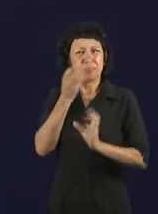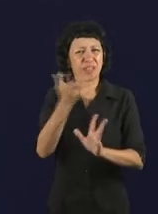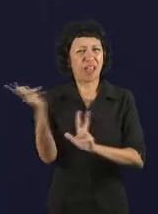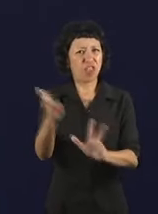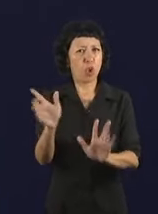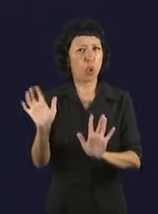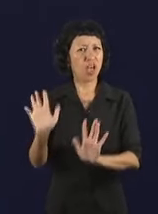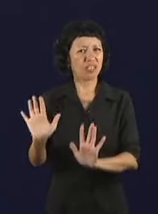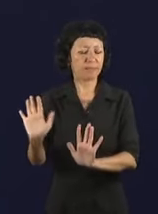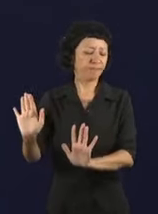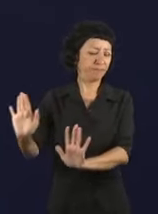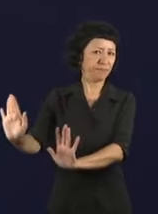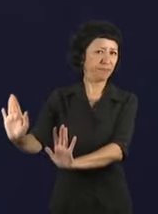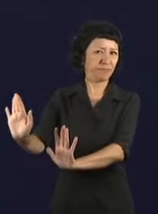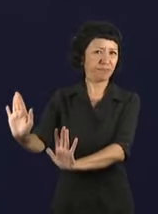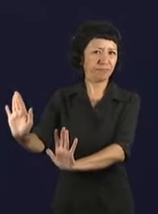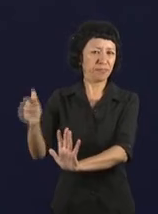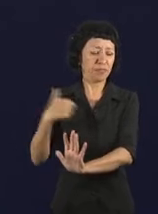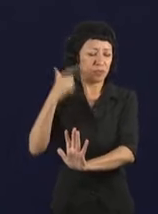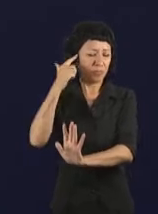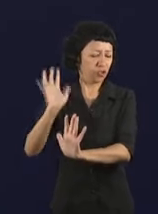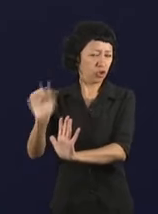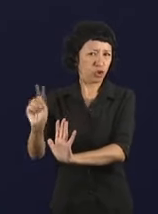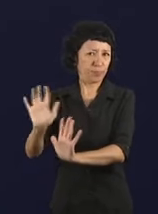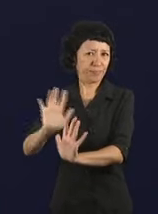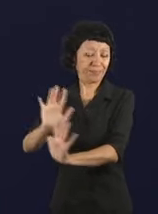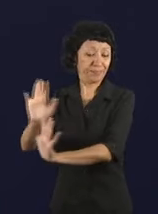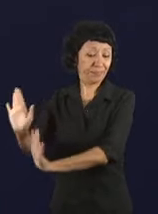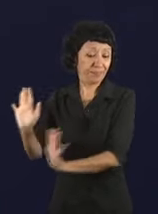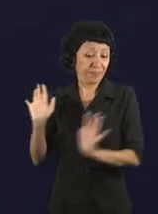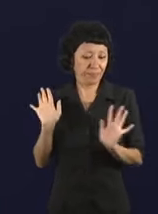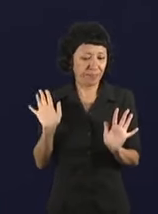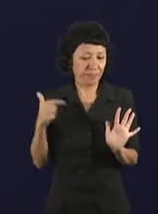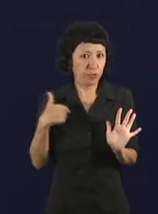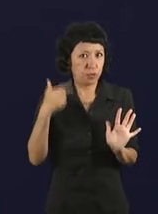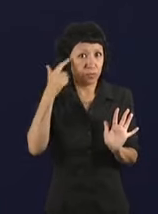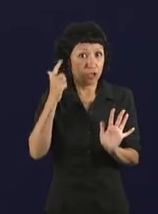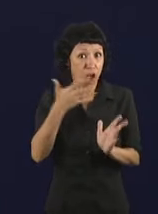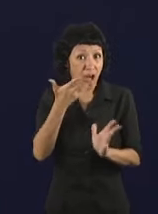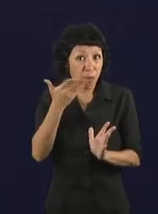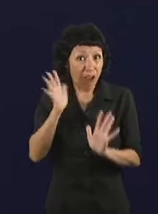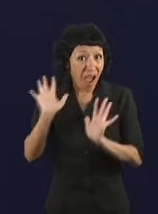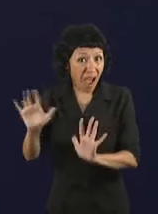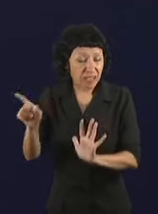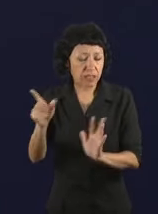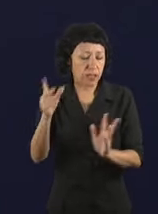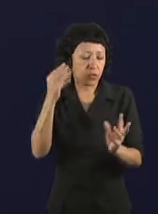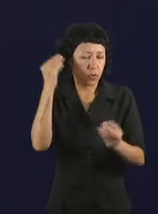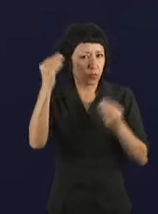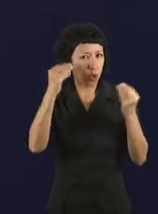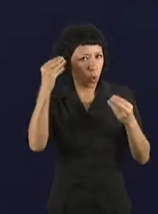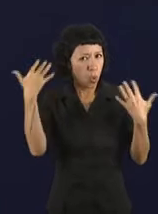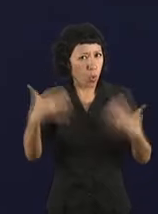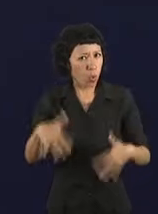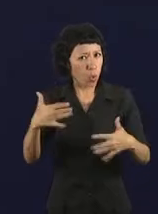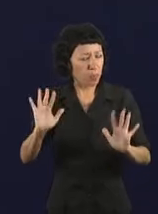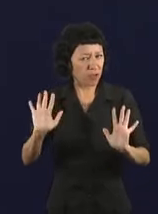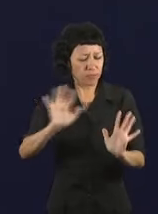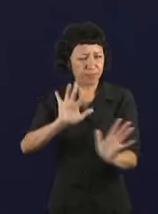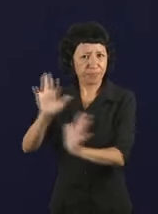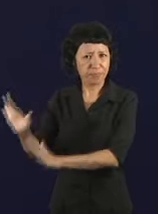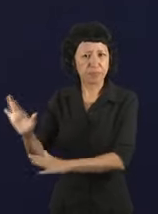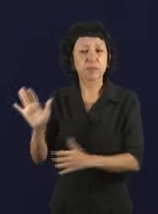eh Porque me parecía me parecería eh entiendo preocupante que eso haya haya ocurrido la evalu